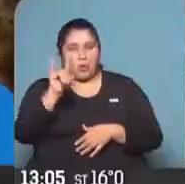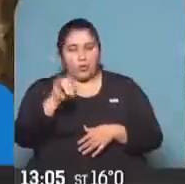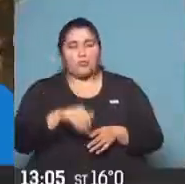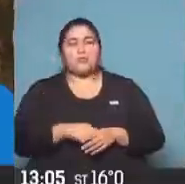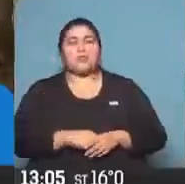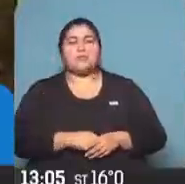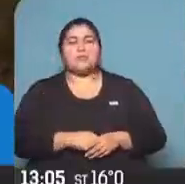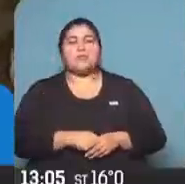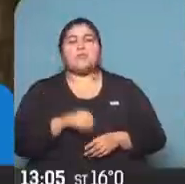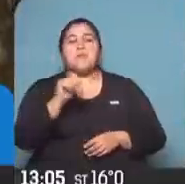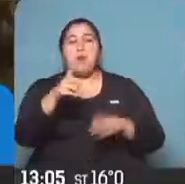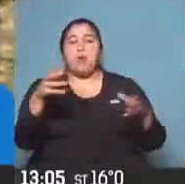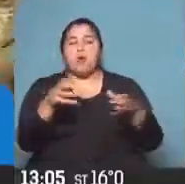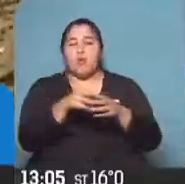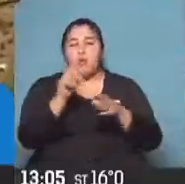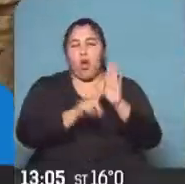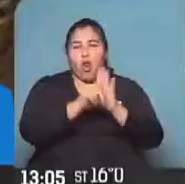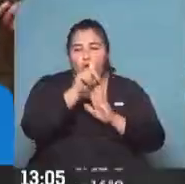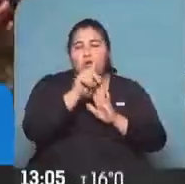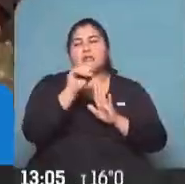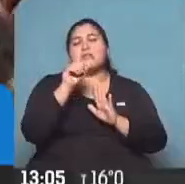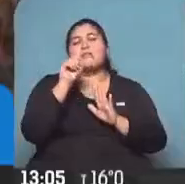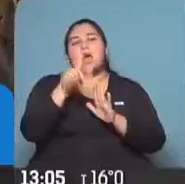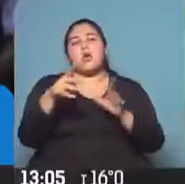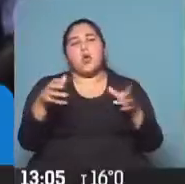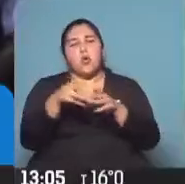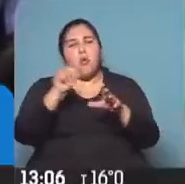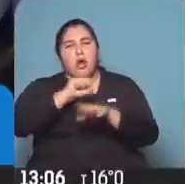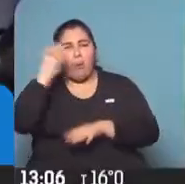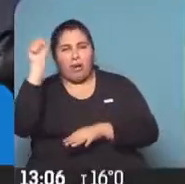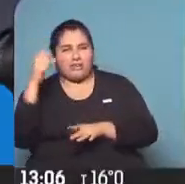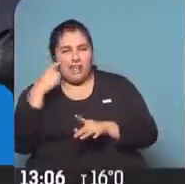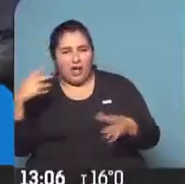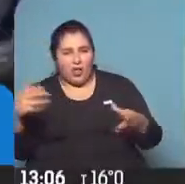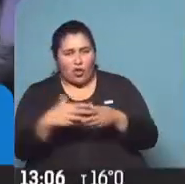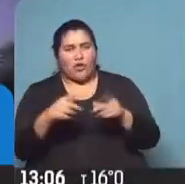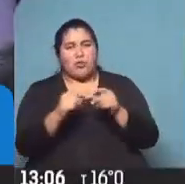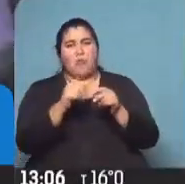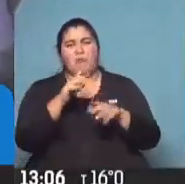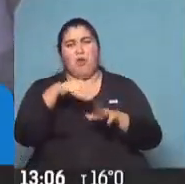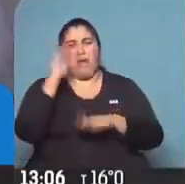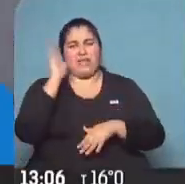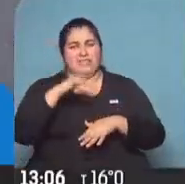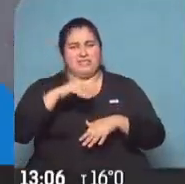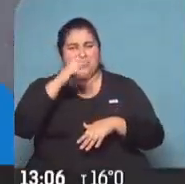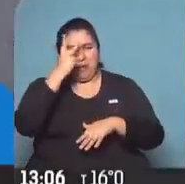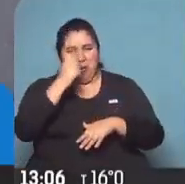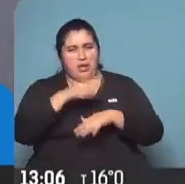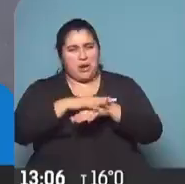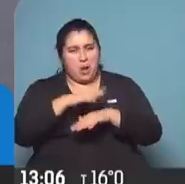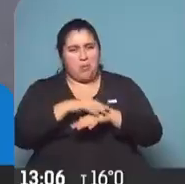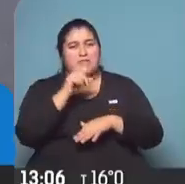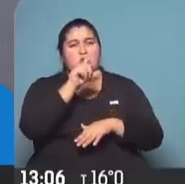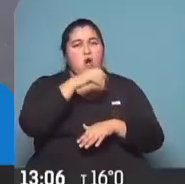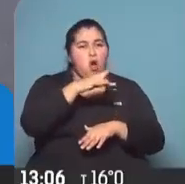formó parte del ejército del norte en el ejército libertador como batallón y siete de los santos comandado por el coronel negro antonio